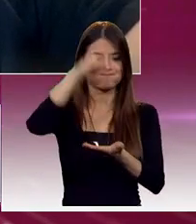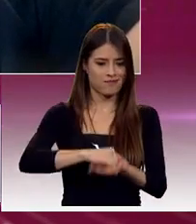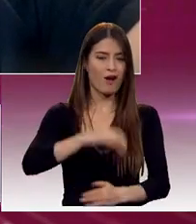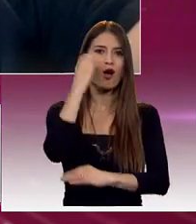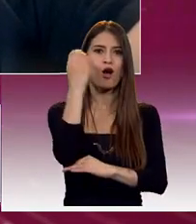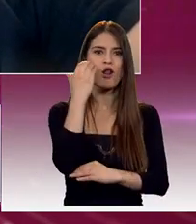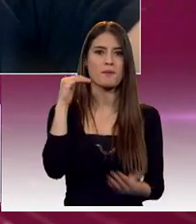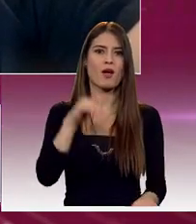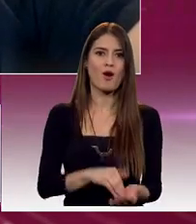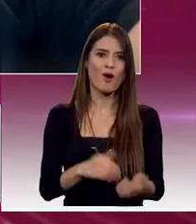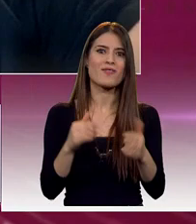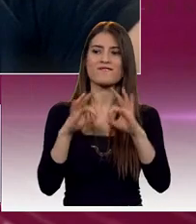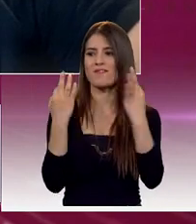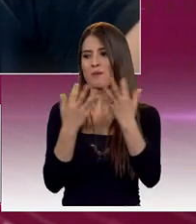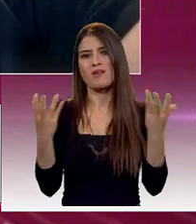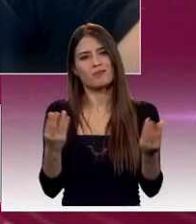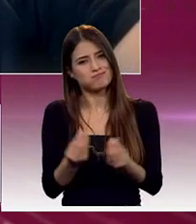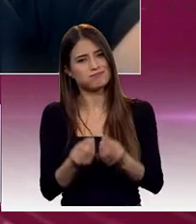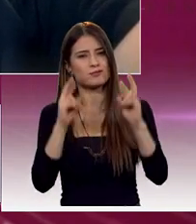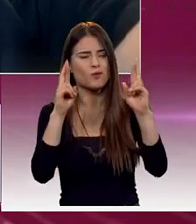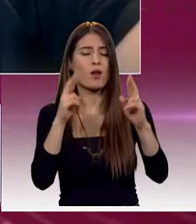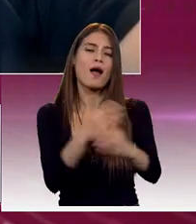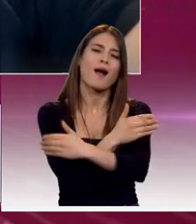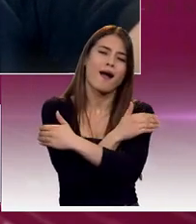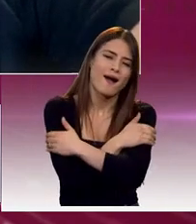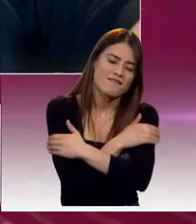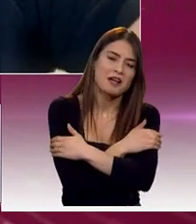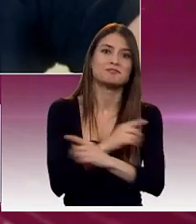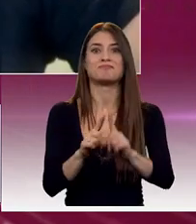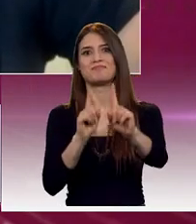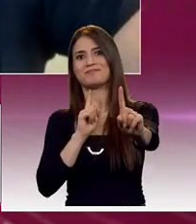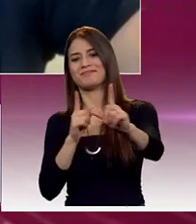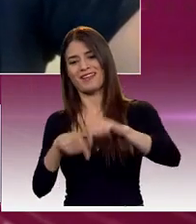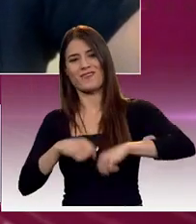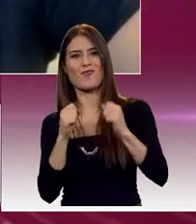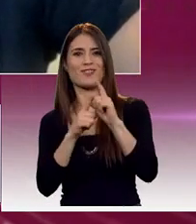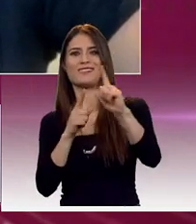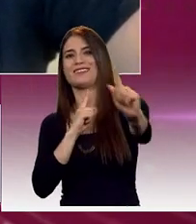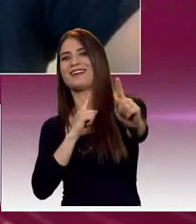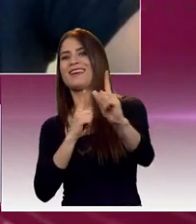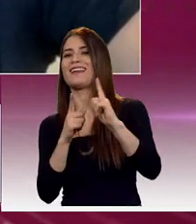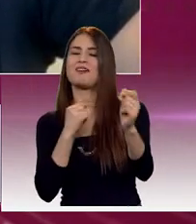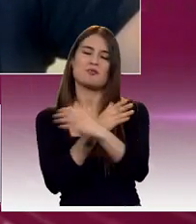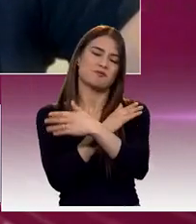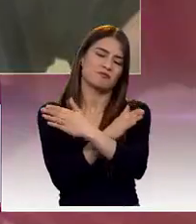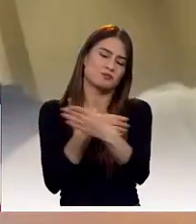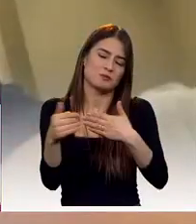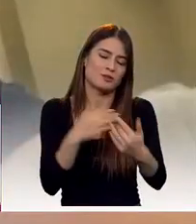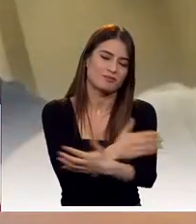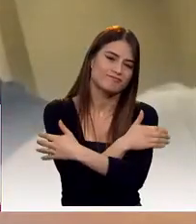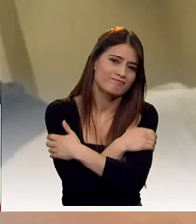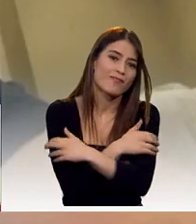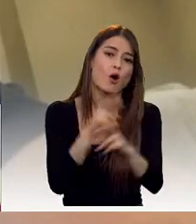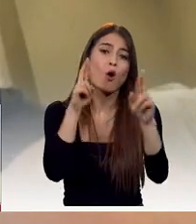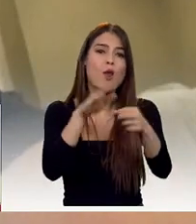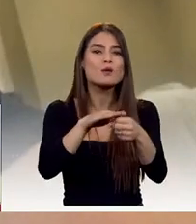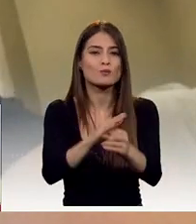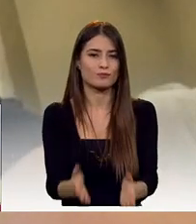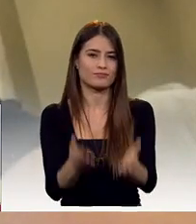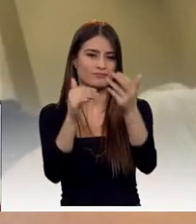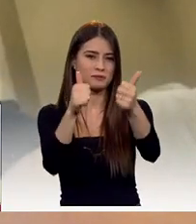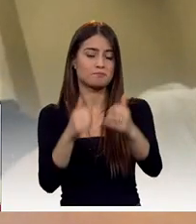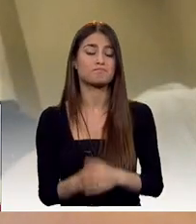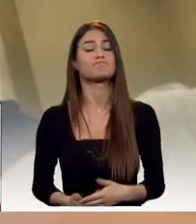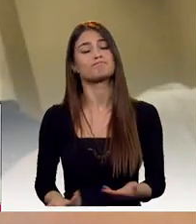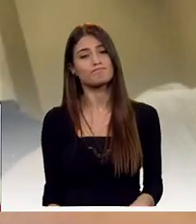colombianos que están ahí así que te mandamos un fuerte abrazo desde desde bogotá y ojalá que salga todo muy bien bueno muchísimas gracias